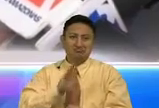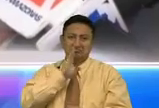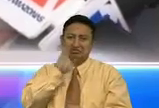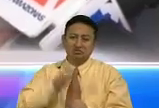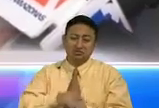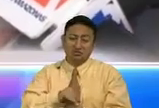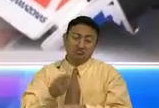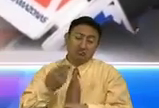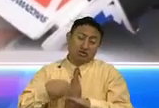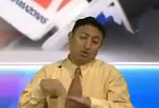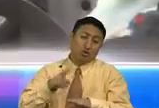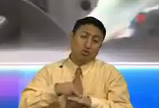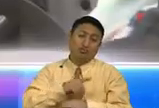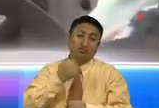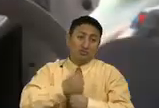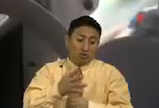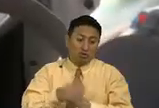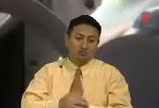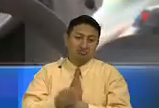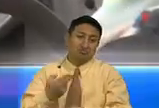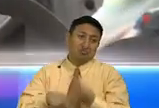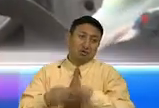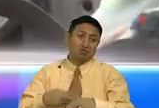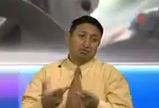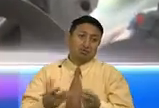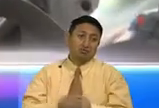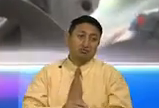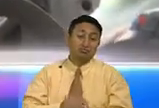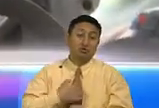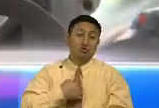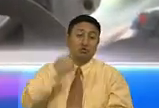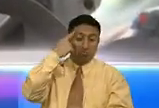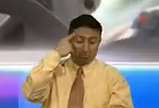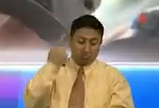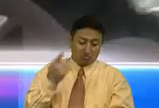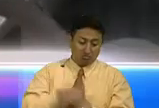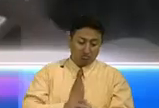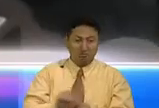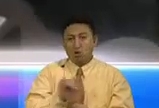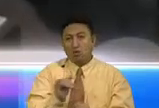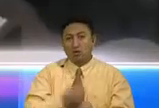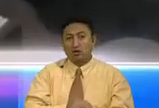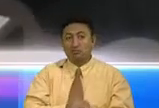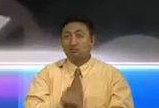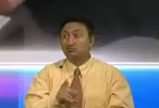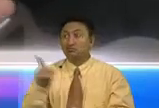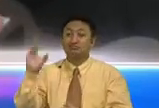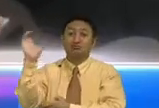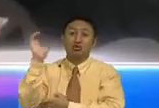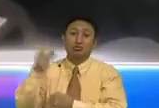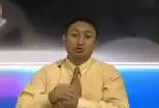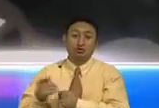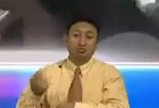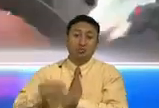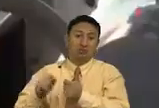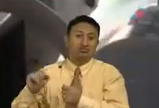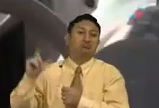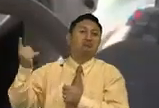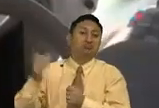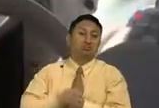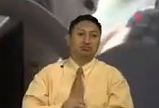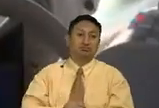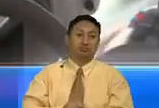normal porque no hay fuentes de trabajo. Yo creo que igual va a ser lo mismo, porque pues todos se llevan para allá, igual allá de pronto lo venden a otro precio. Básicamente